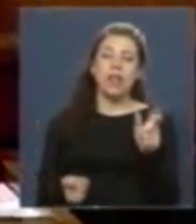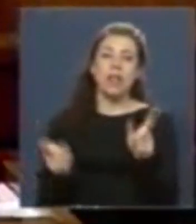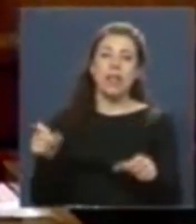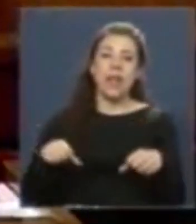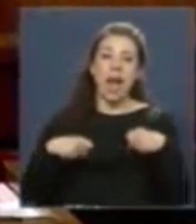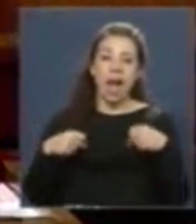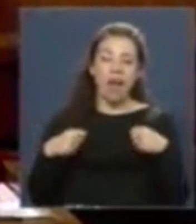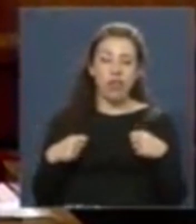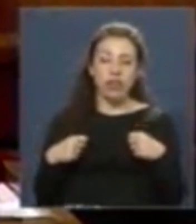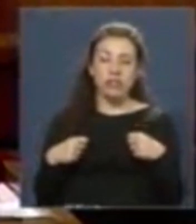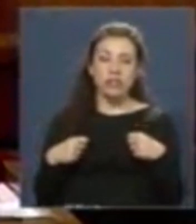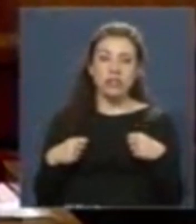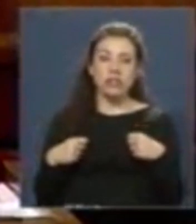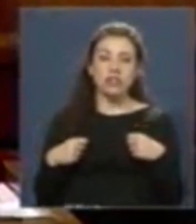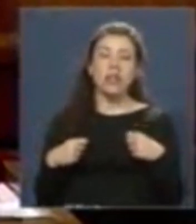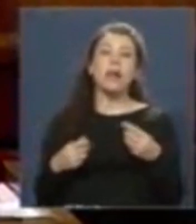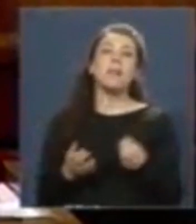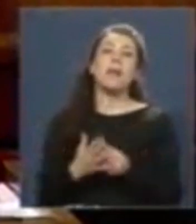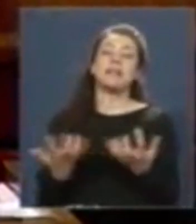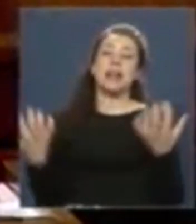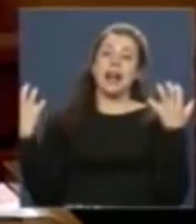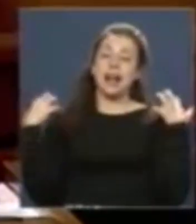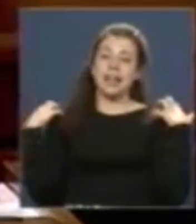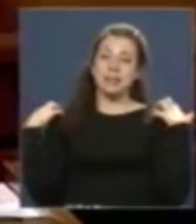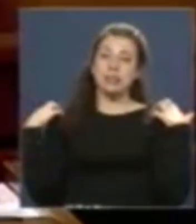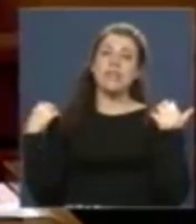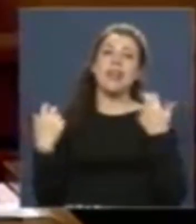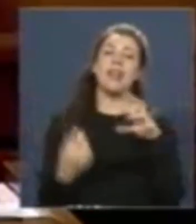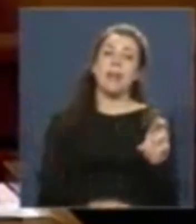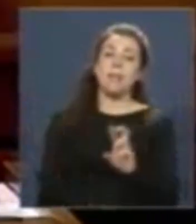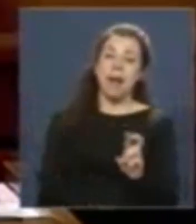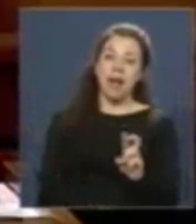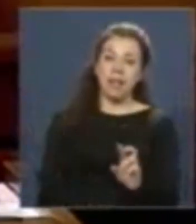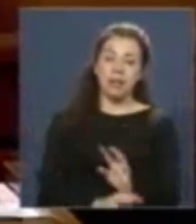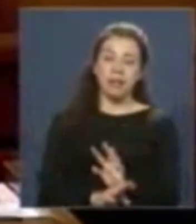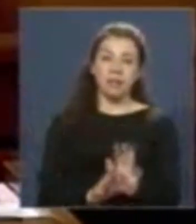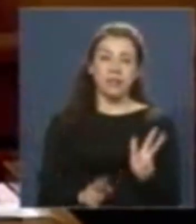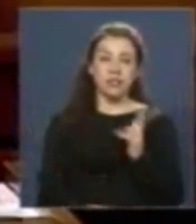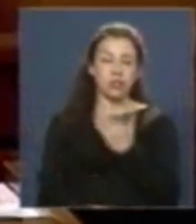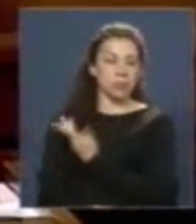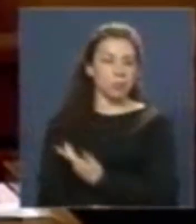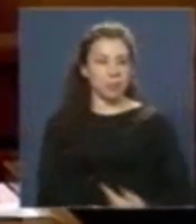adolescentes y forzar la responsabilidad parental. He dicho, señor presidente, muchas gracias.